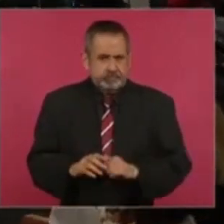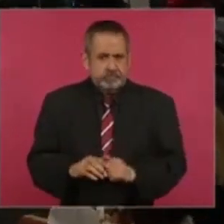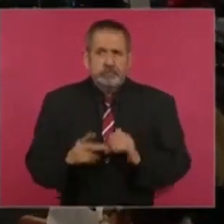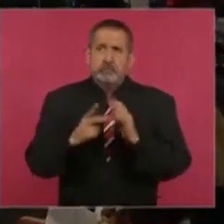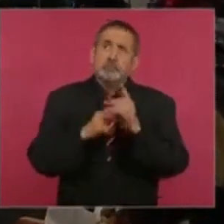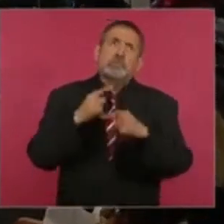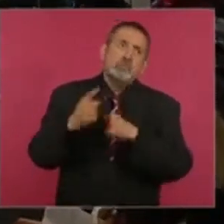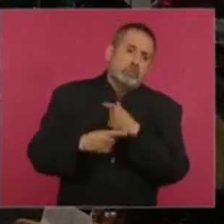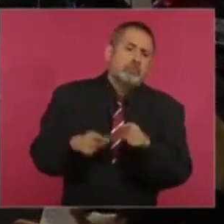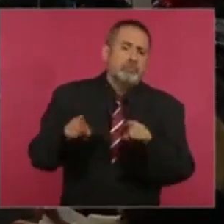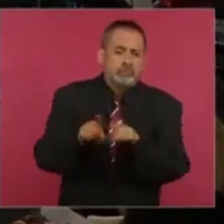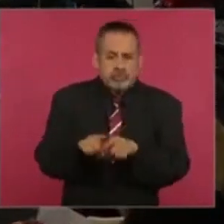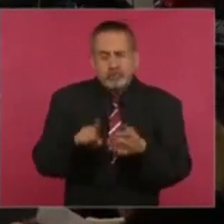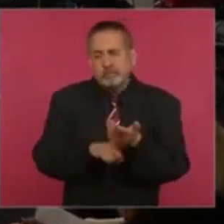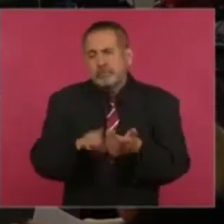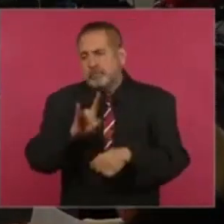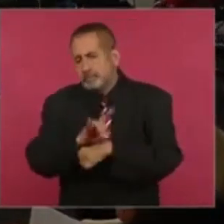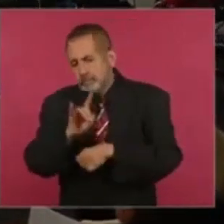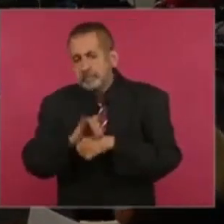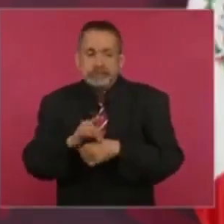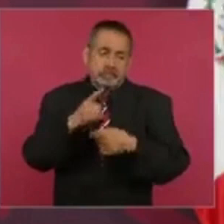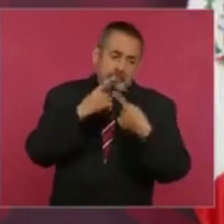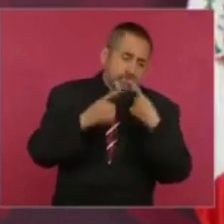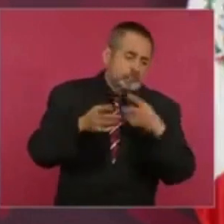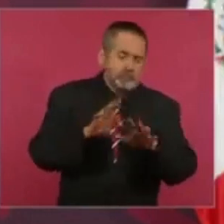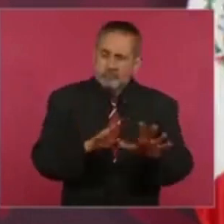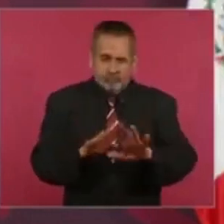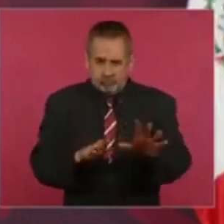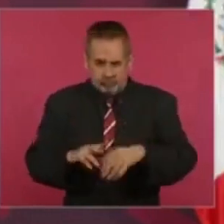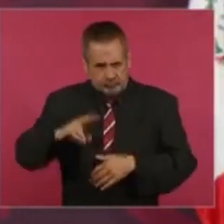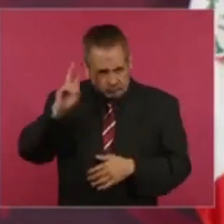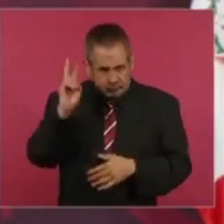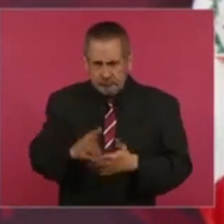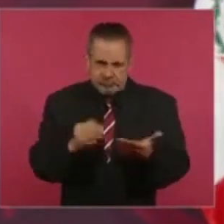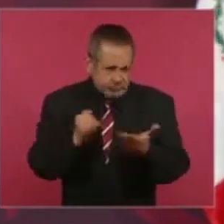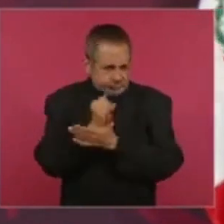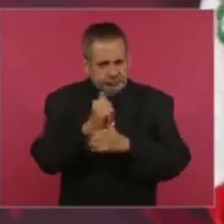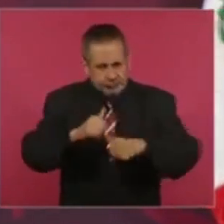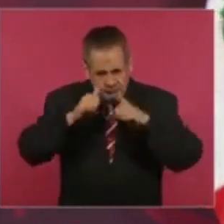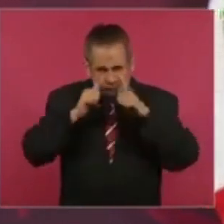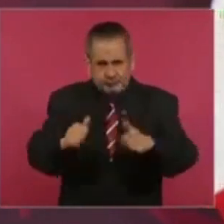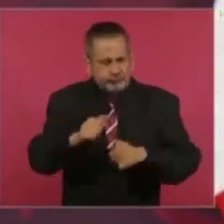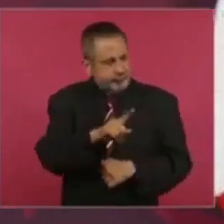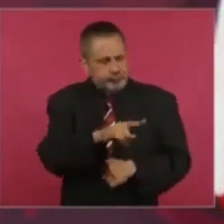volver a lo mismo, ¿no?, de la simulación, sino para atender realmente el problema, ¿no?